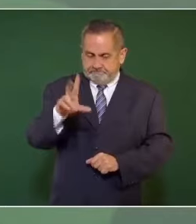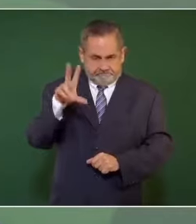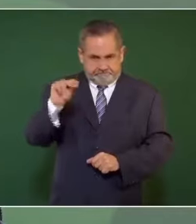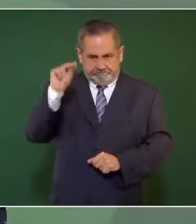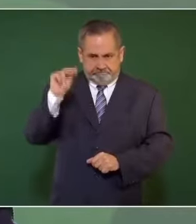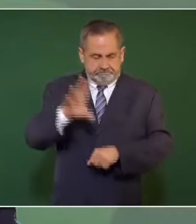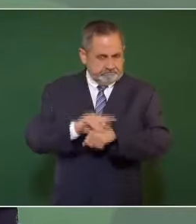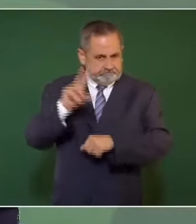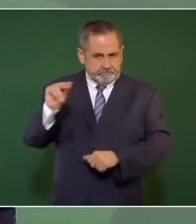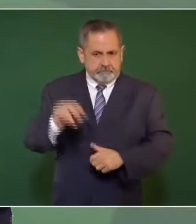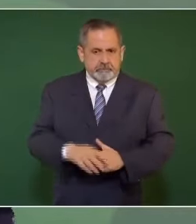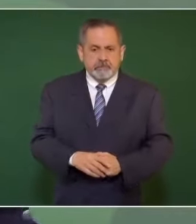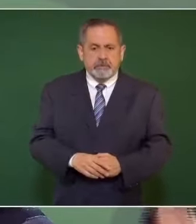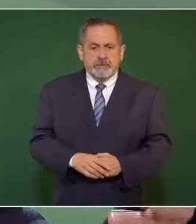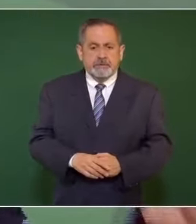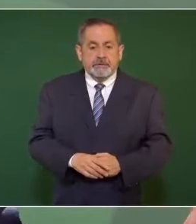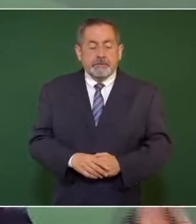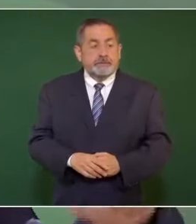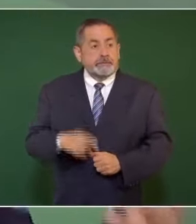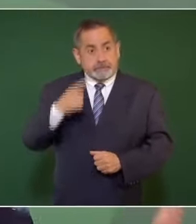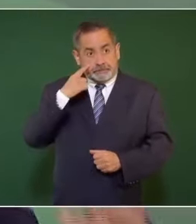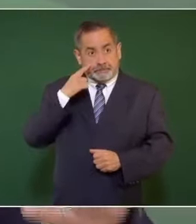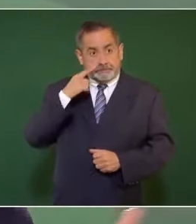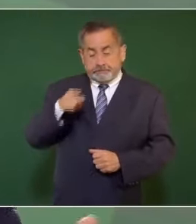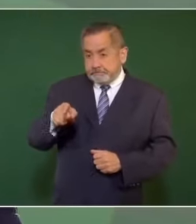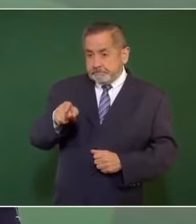Porque por no permitir la corrupción,